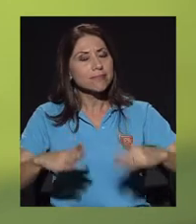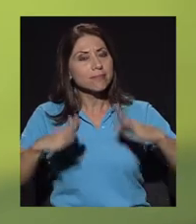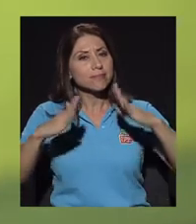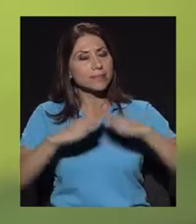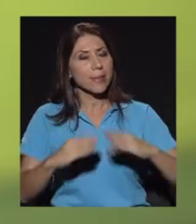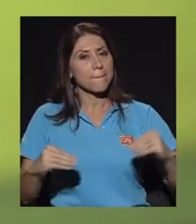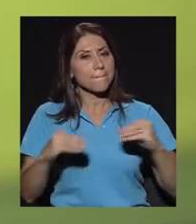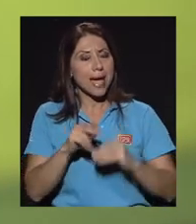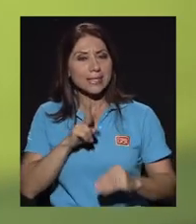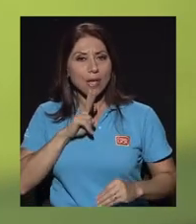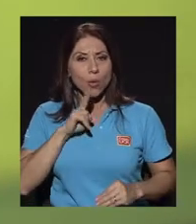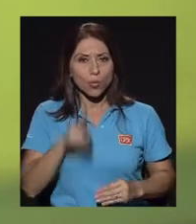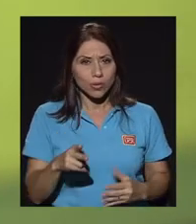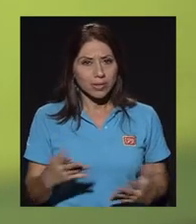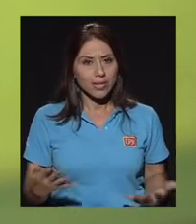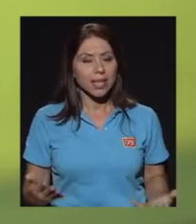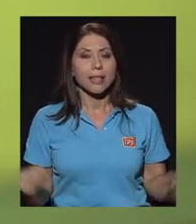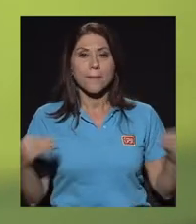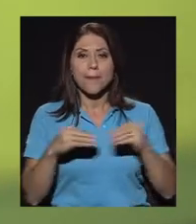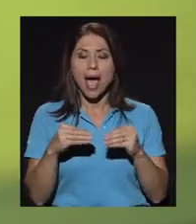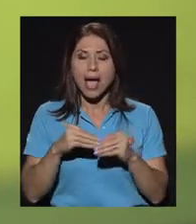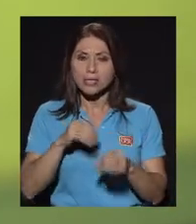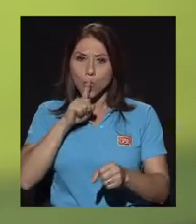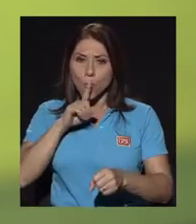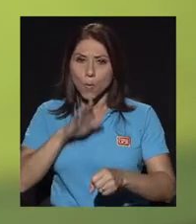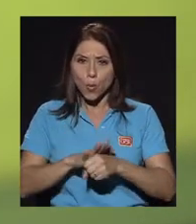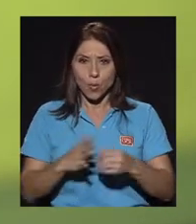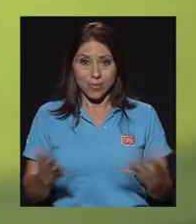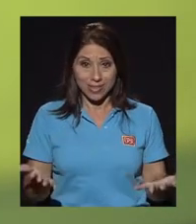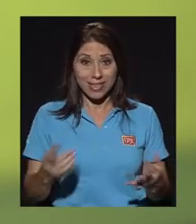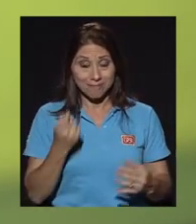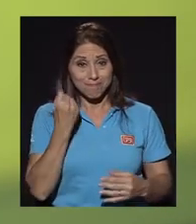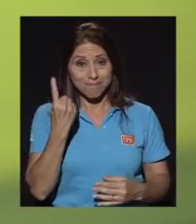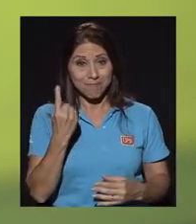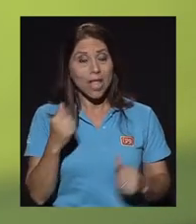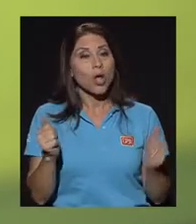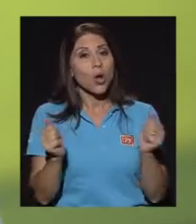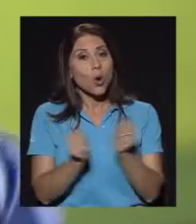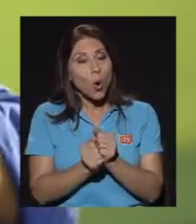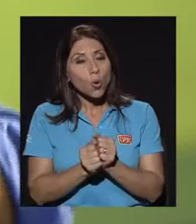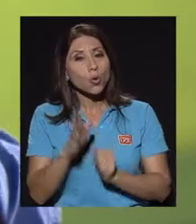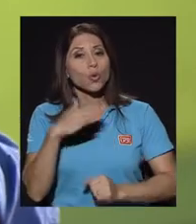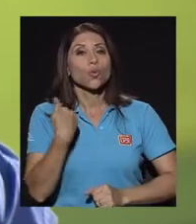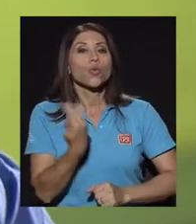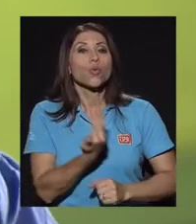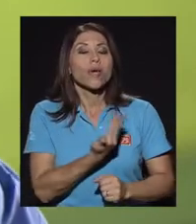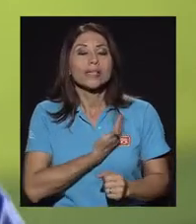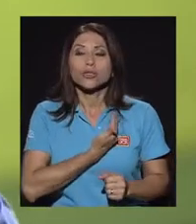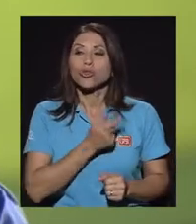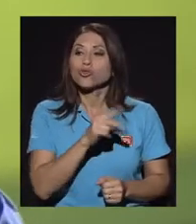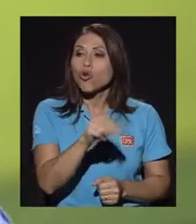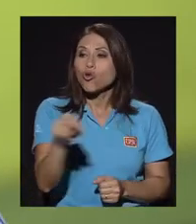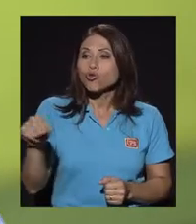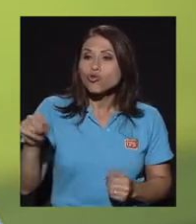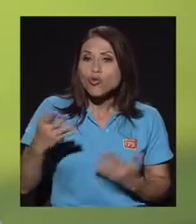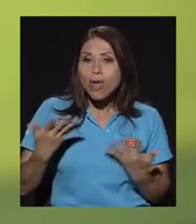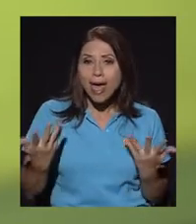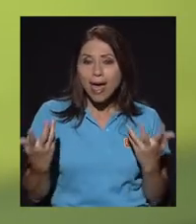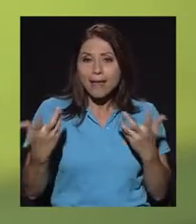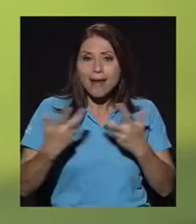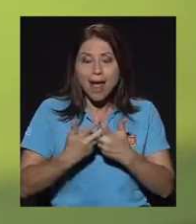más auténtica, más comprometida, ¿ya?, con nuestros conciudadanos,